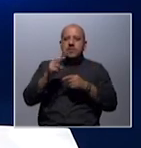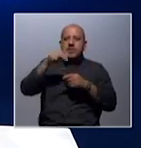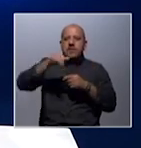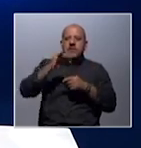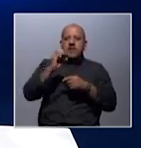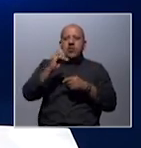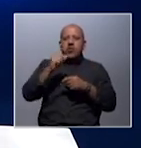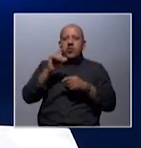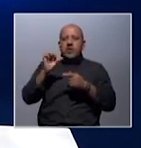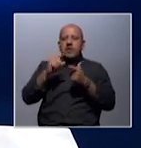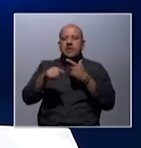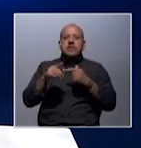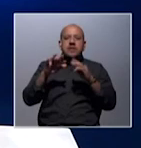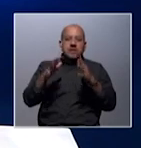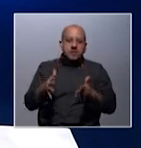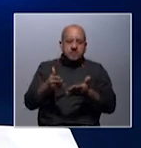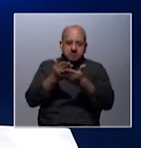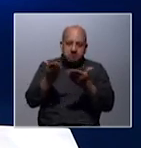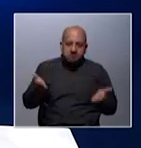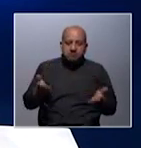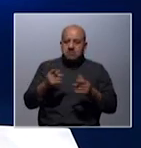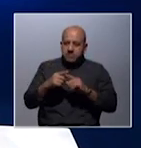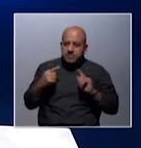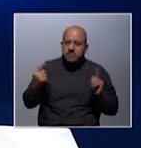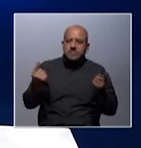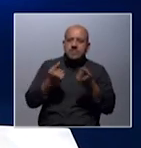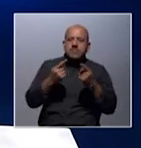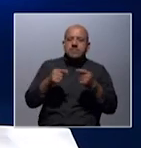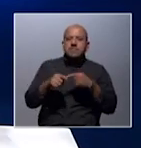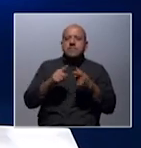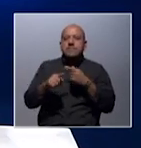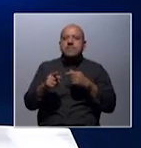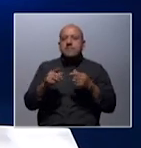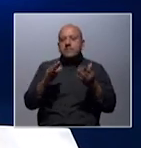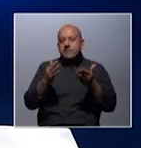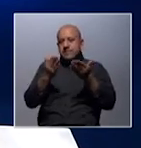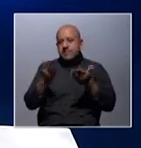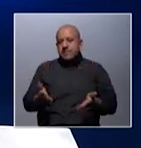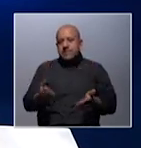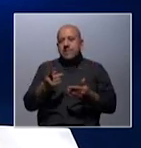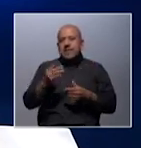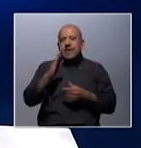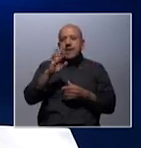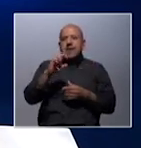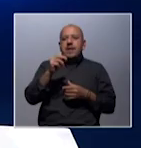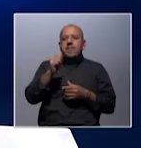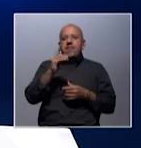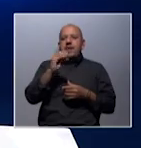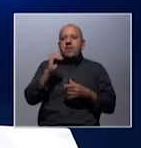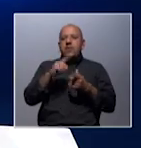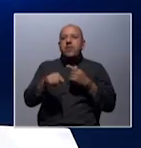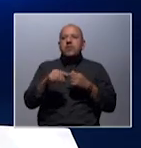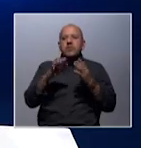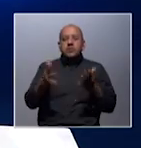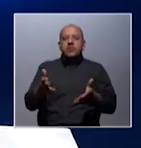Agoleta y Romina Argón. Es un espectáculo que es muy colectivo y en ese sentido, más allá de que el protagonismo enorme de Martín Prado, en ese sentido